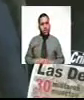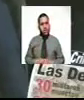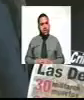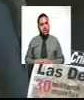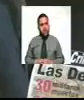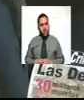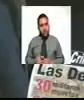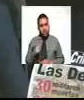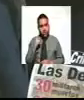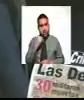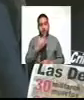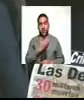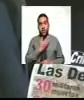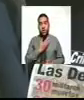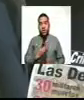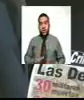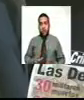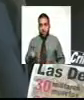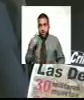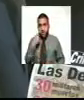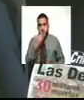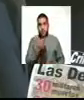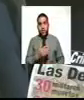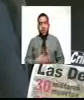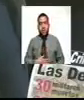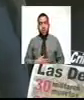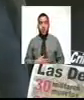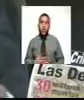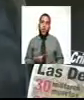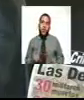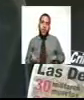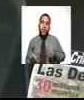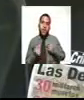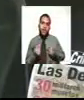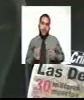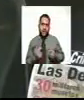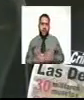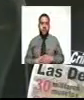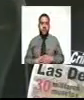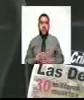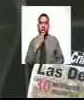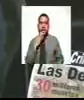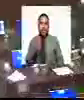momento, señor presidente, para que nos diga cómo se encuentra la plenaria. Gracias.